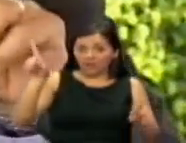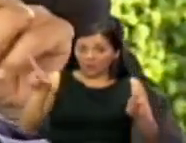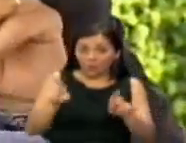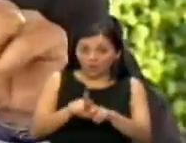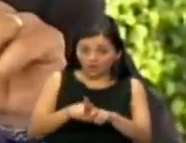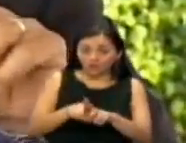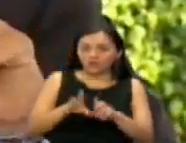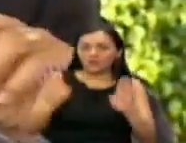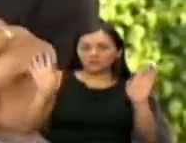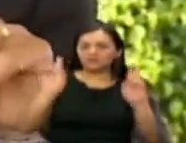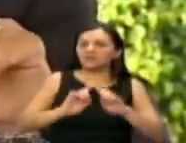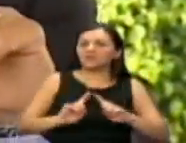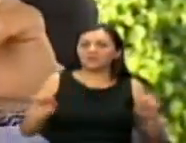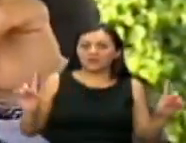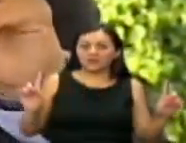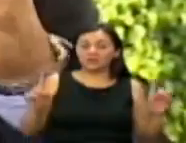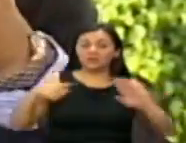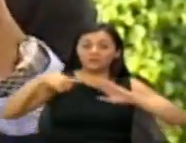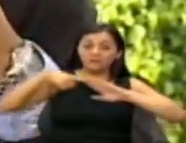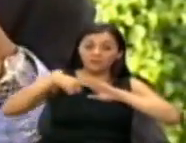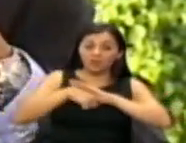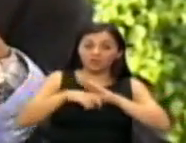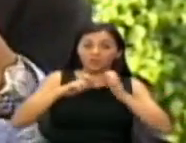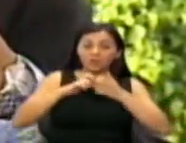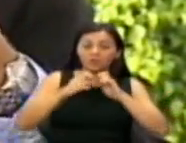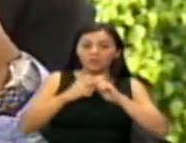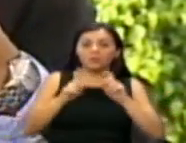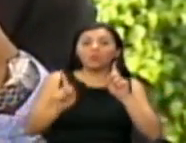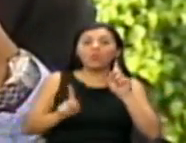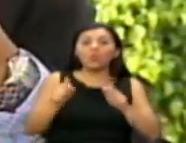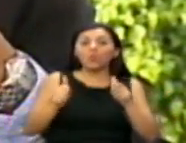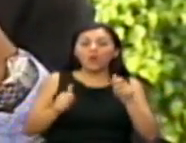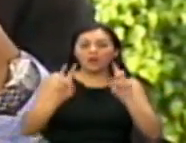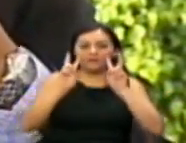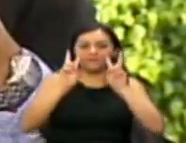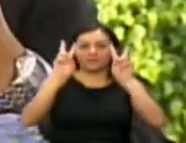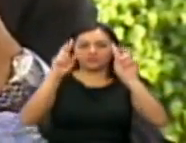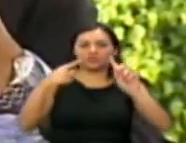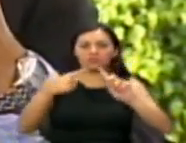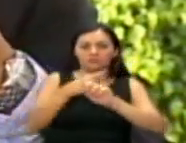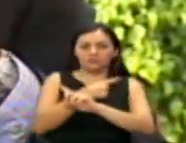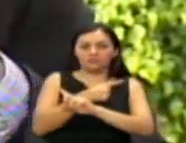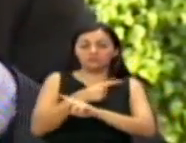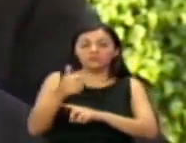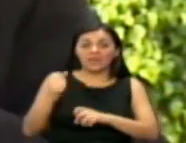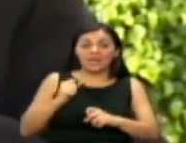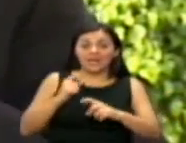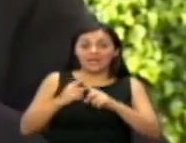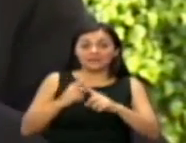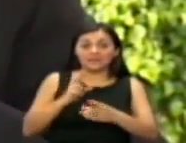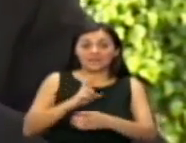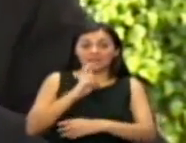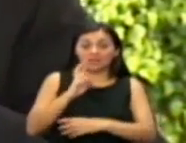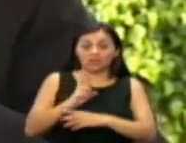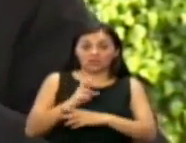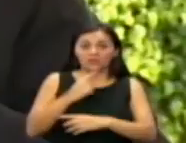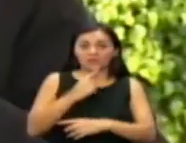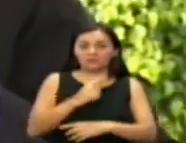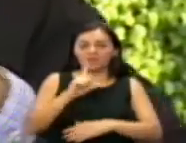de fondo, mi querida Carla, que nadie se engañe, era la visión. Albericio quería una universidad latinoamericana.